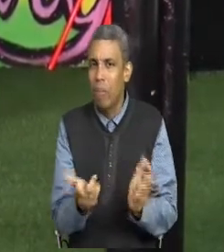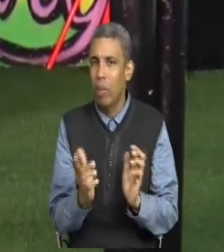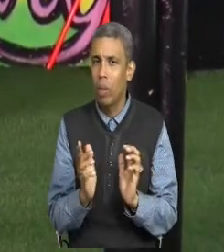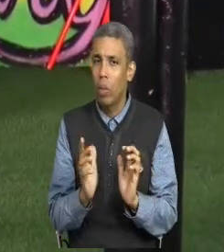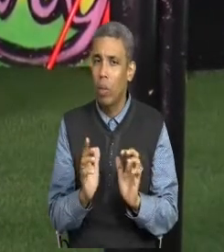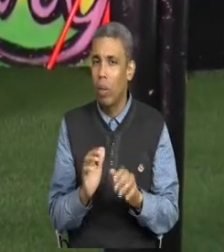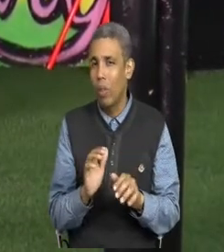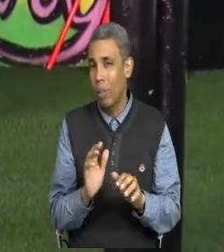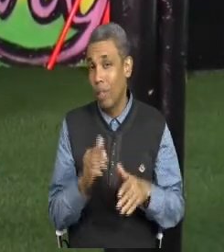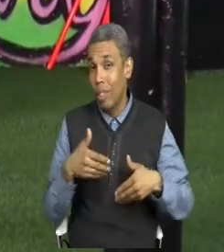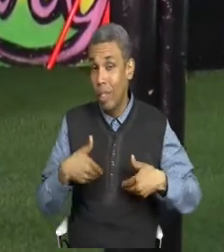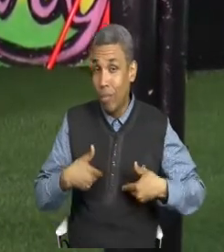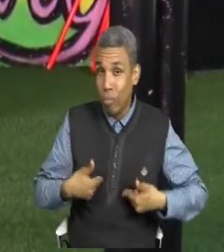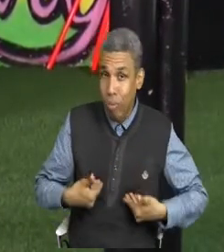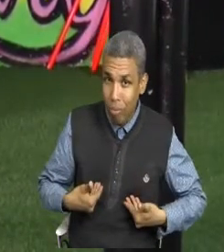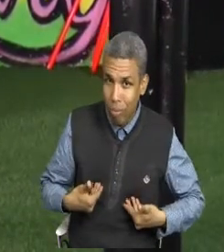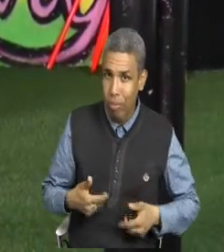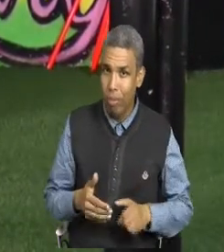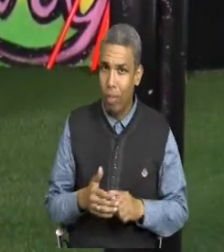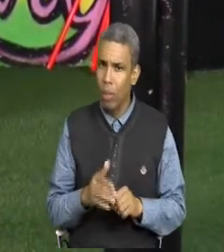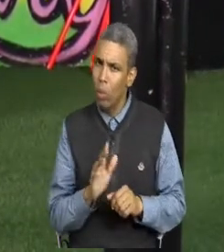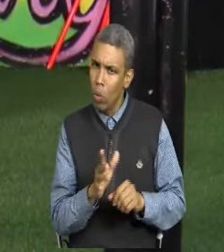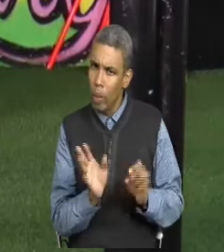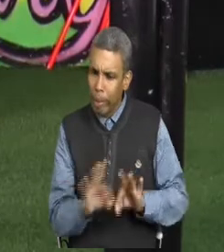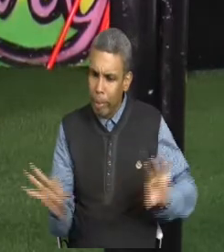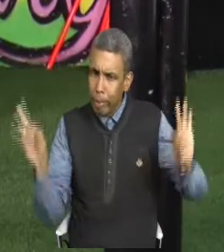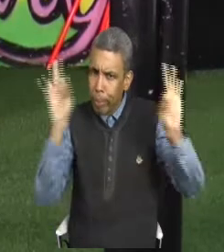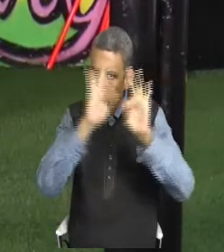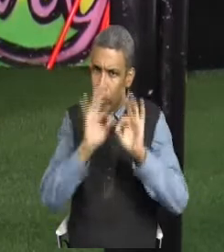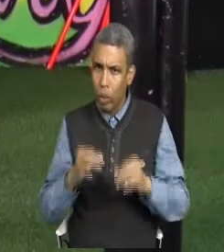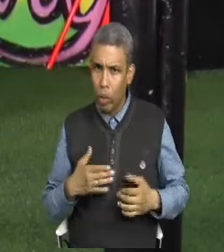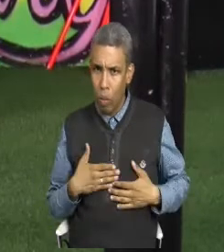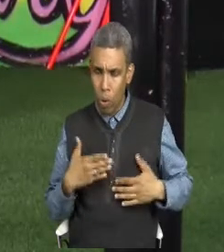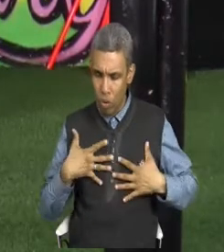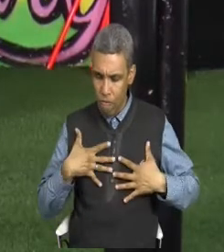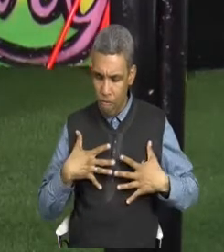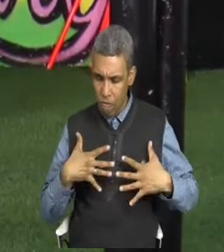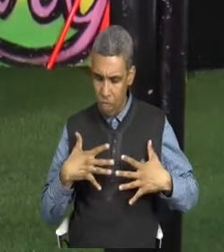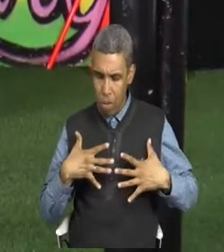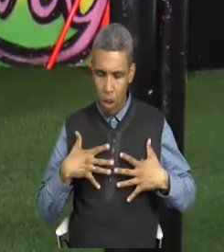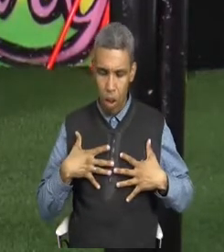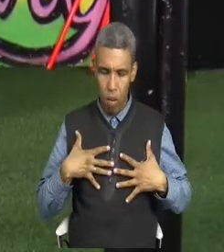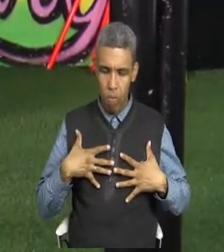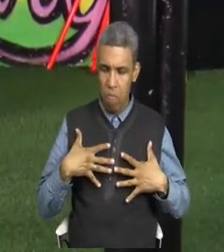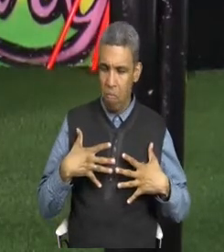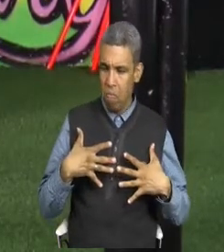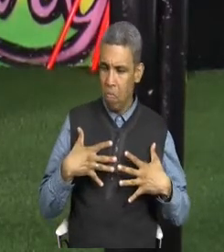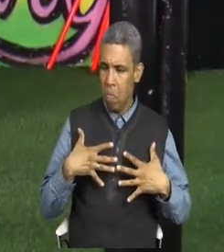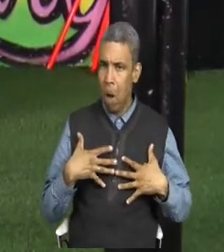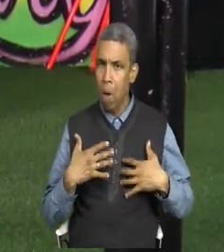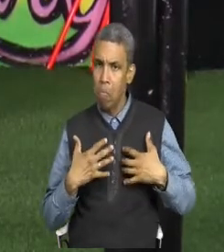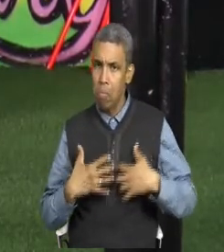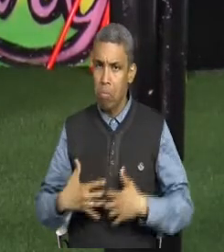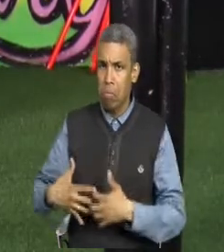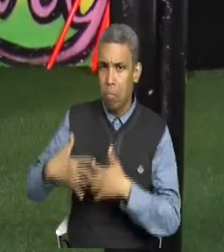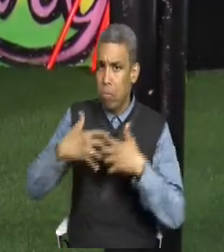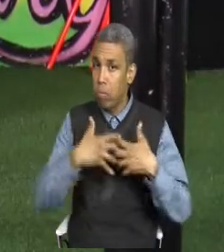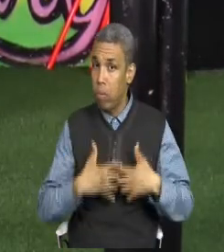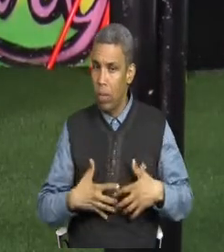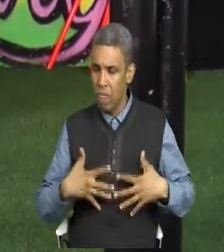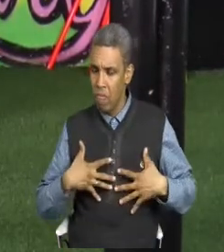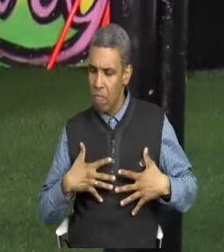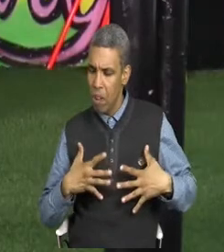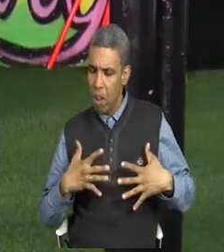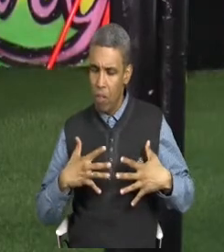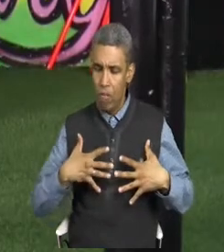poco de cansancio, traten de respirar bien para que en la segunda ronda, en las terceras rondas, no estén tan fatigados y no hagan las cosas mal,